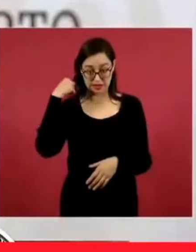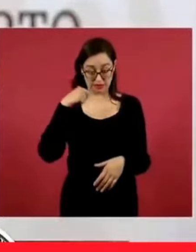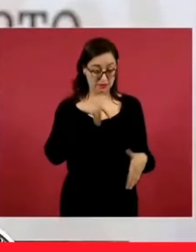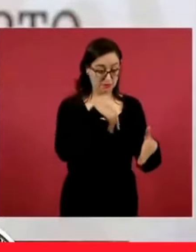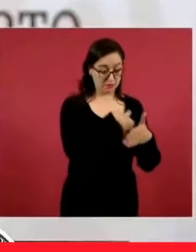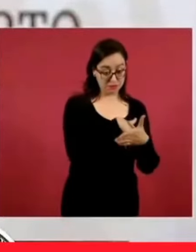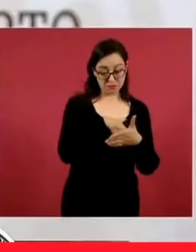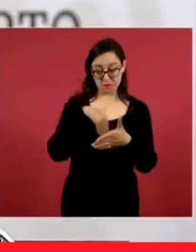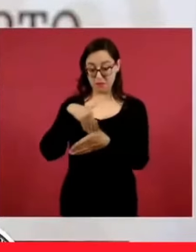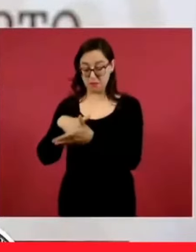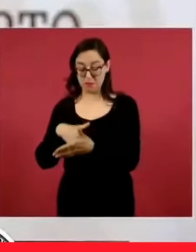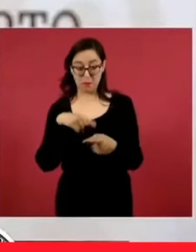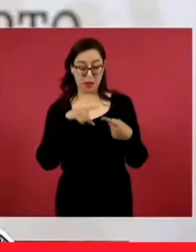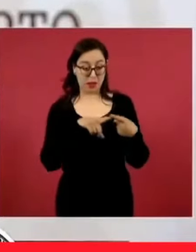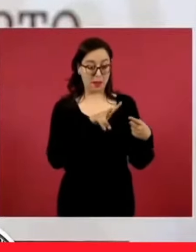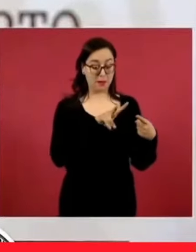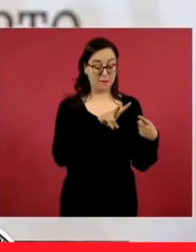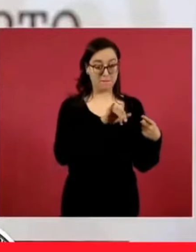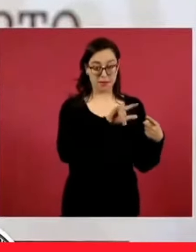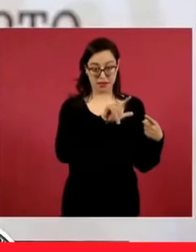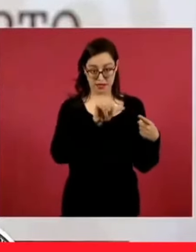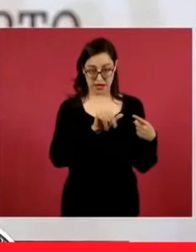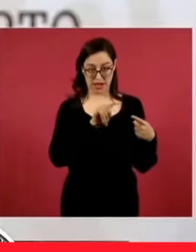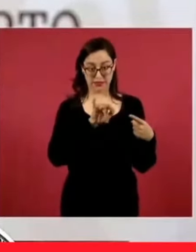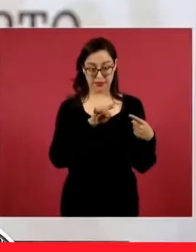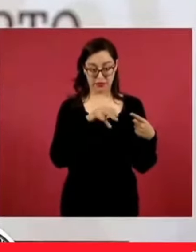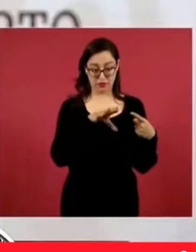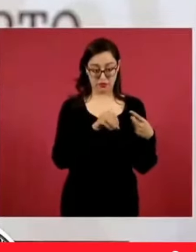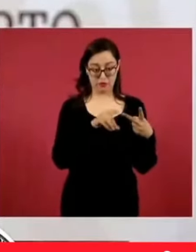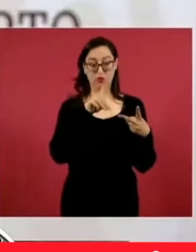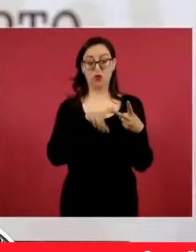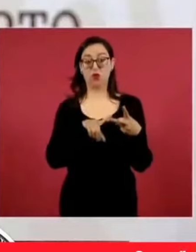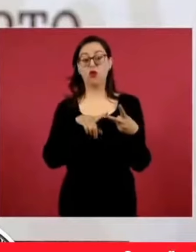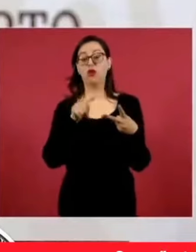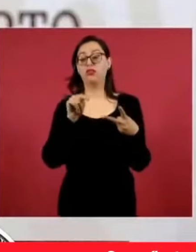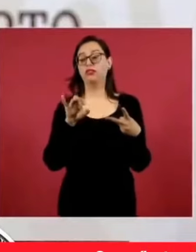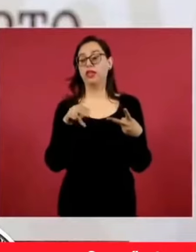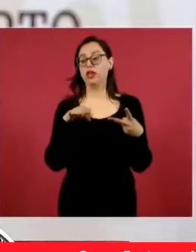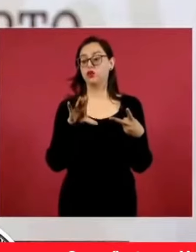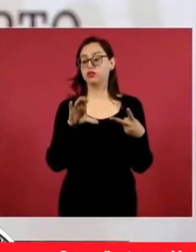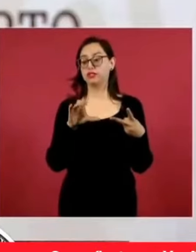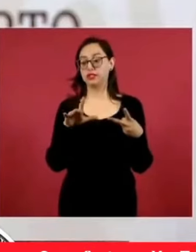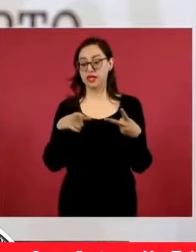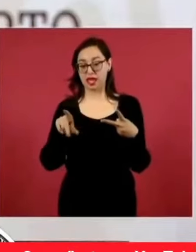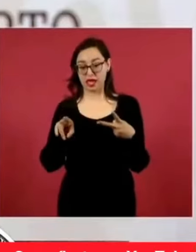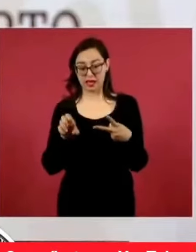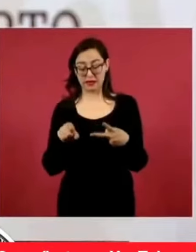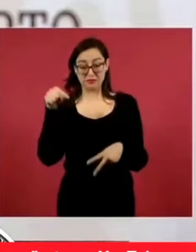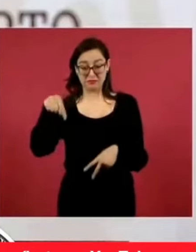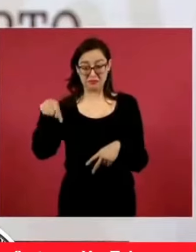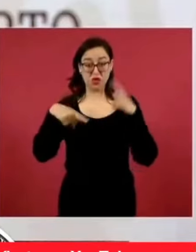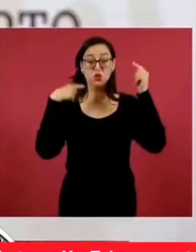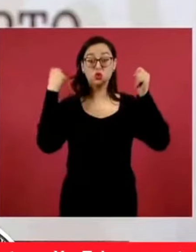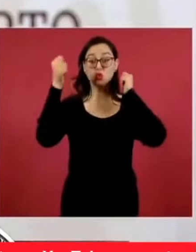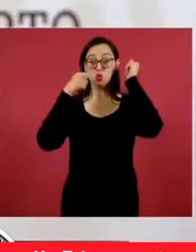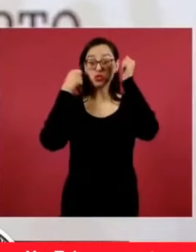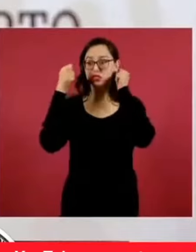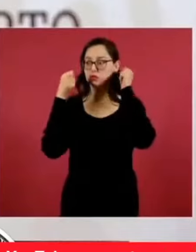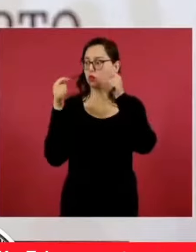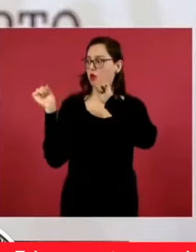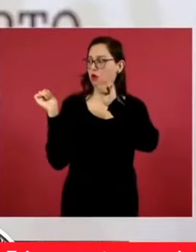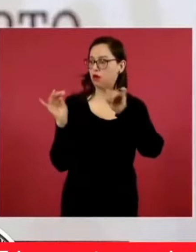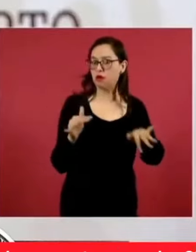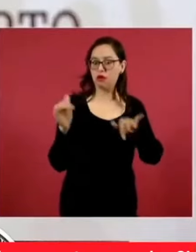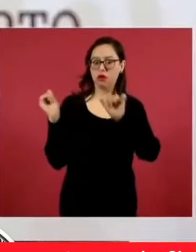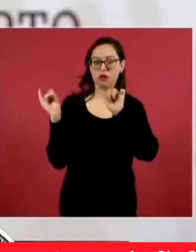en Boca del Cerro, en Tenosique, nos ha posicionado como destino turístico de gran nivel. Tan sólo en